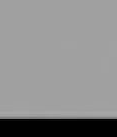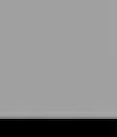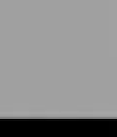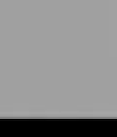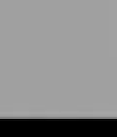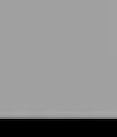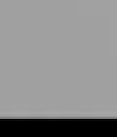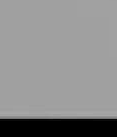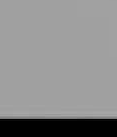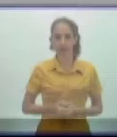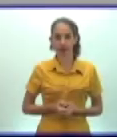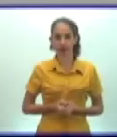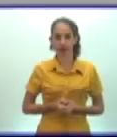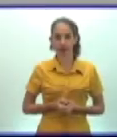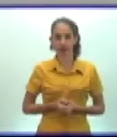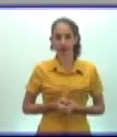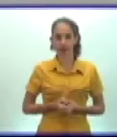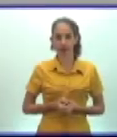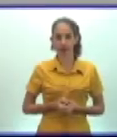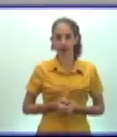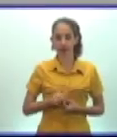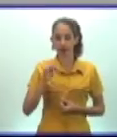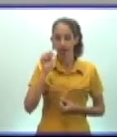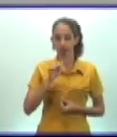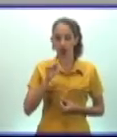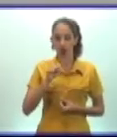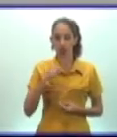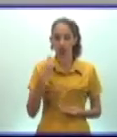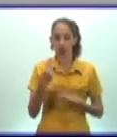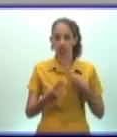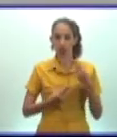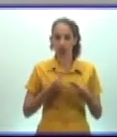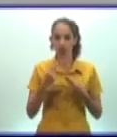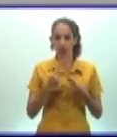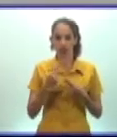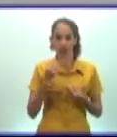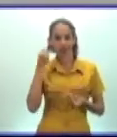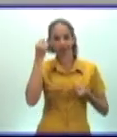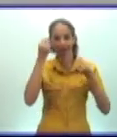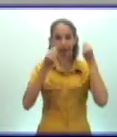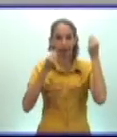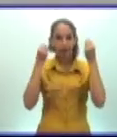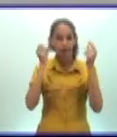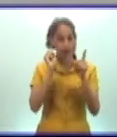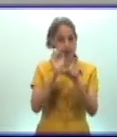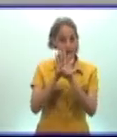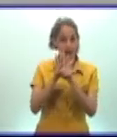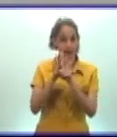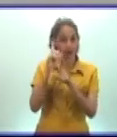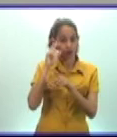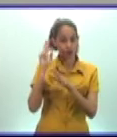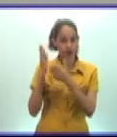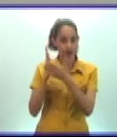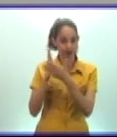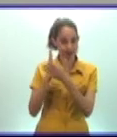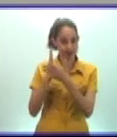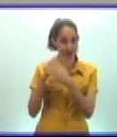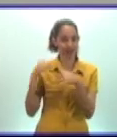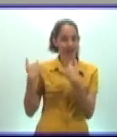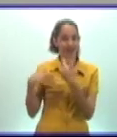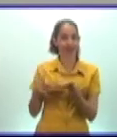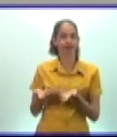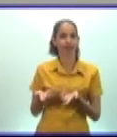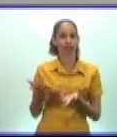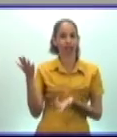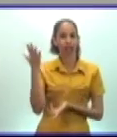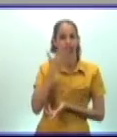Vamos entonces a la reflexión inicial de quién tenía la razón.